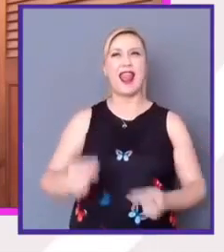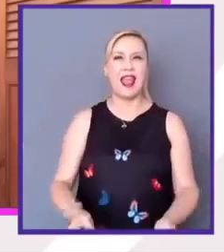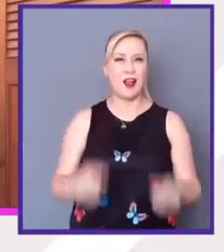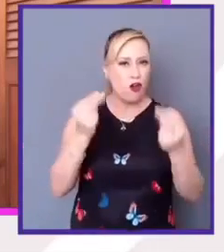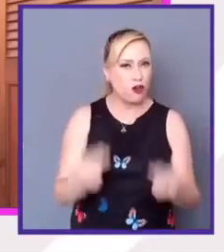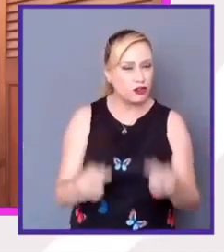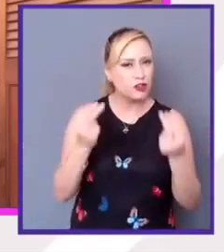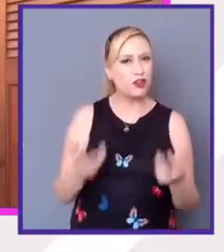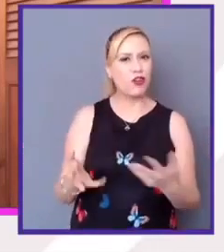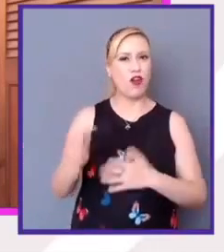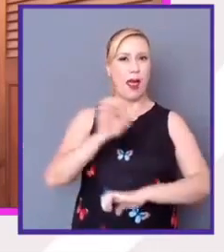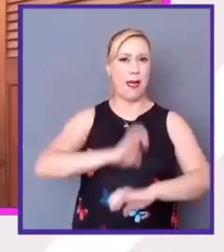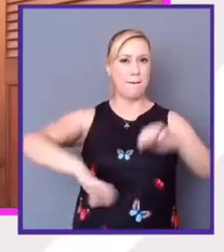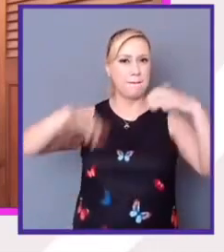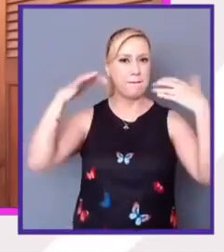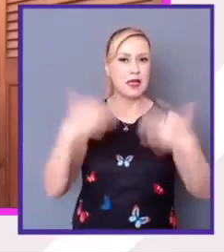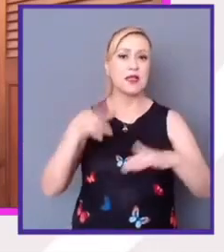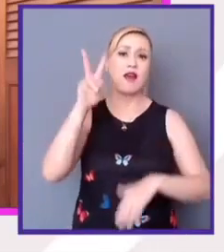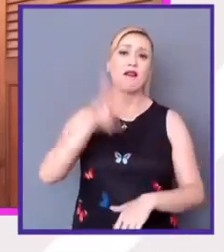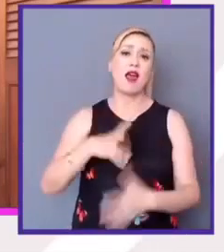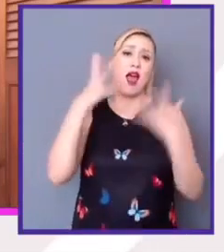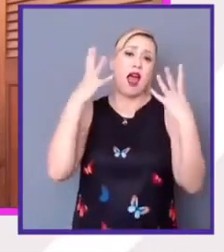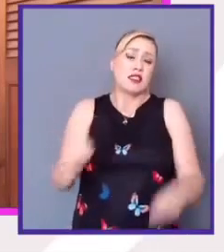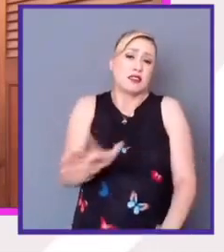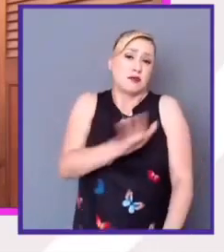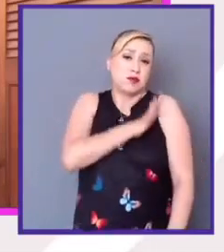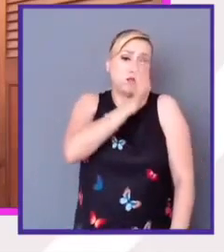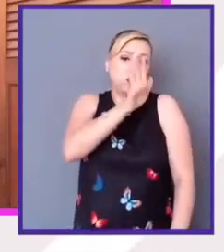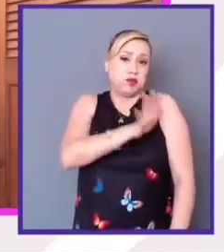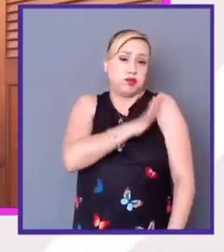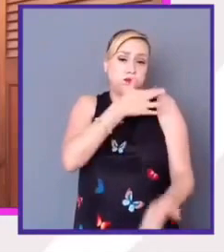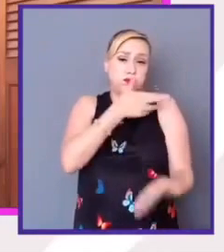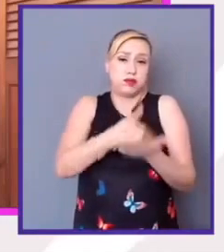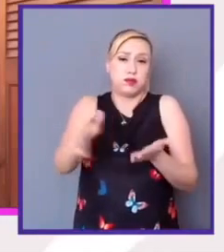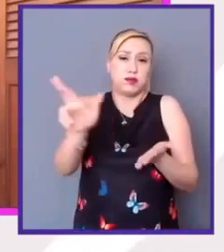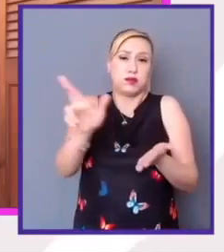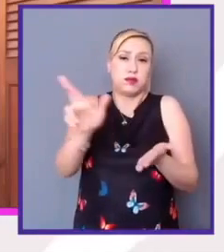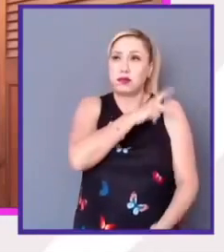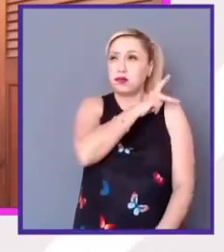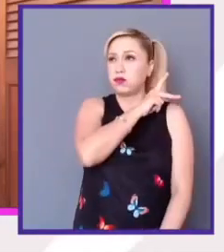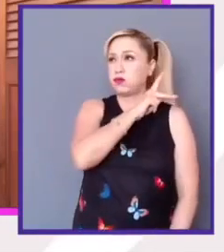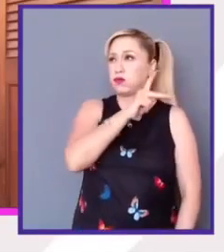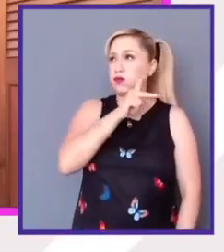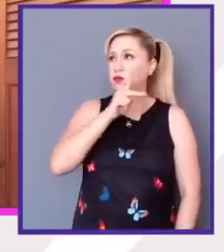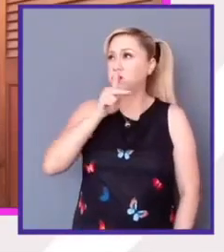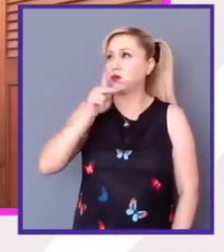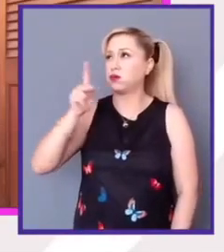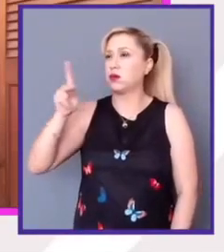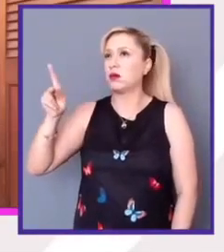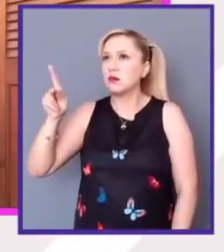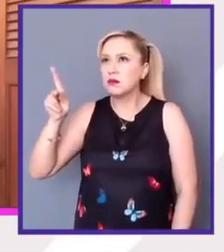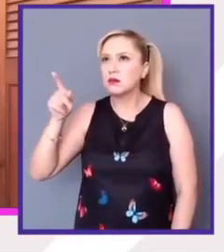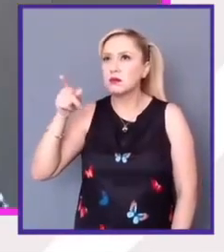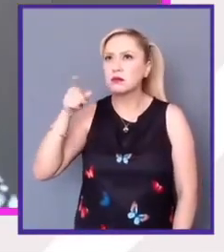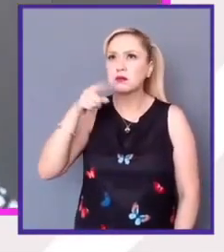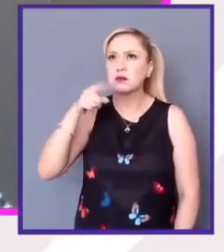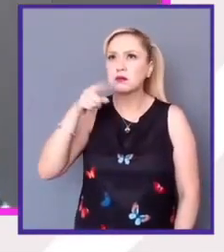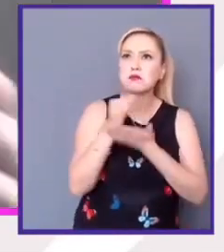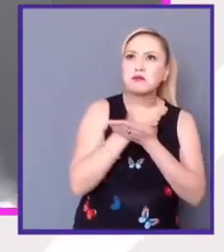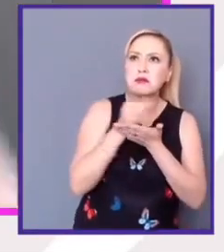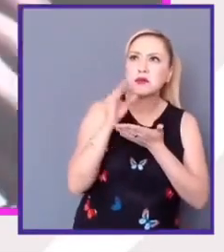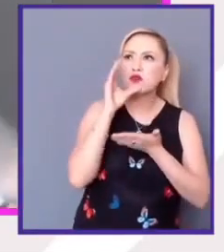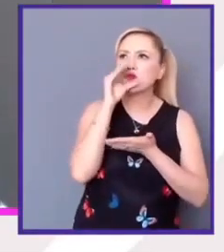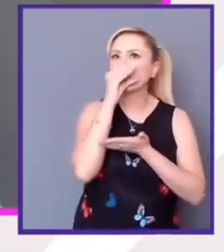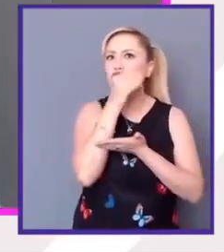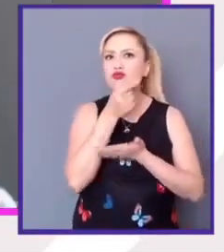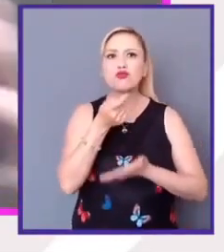pues están completamente blanqueados, ¿no? Y nos toca verlo no solamente en las estadísticas que cada vez lo comprueban más, sino también pues cuando nos toca hacer